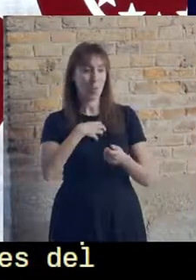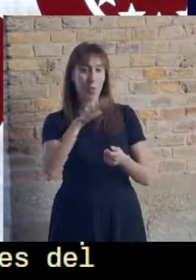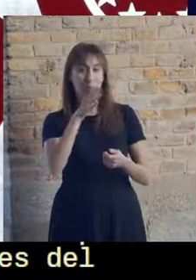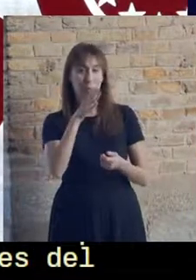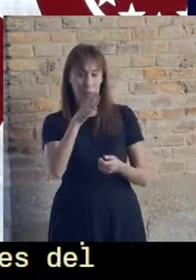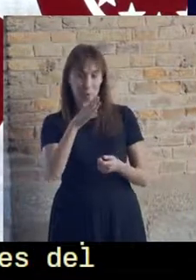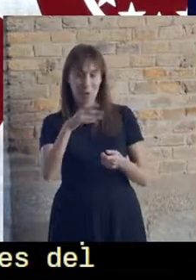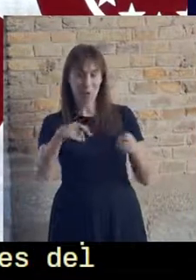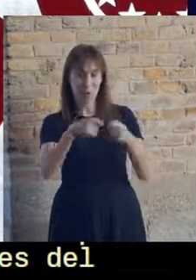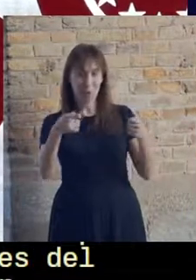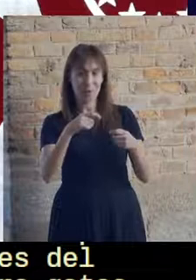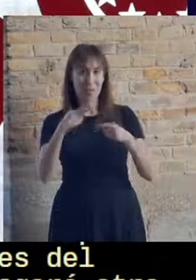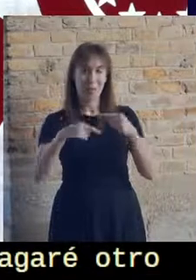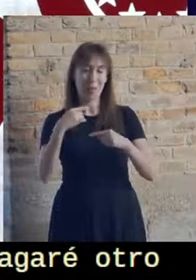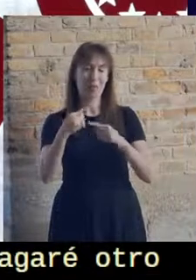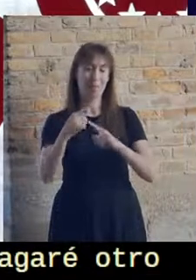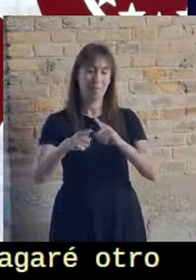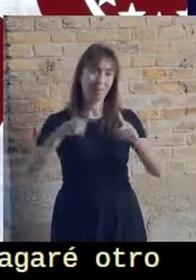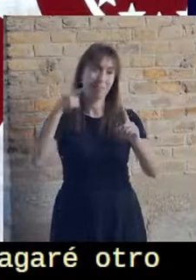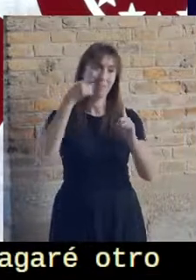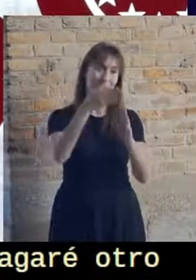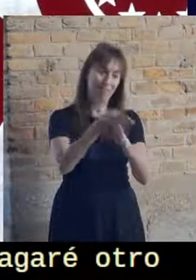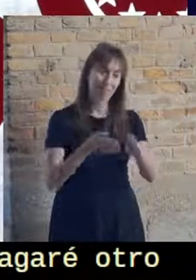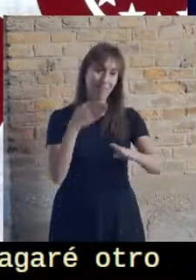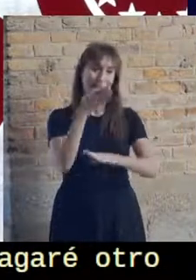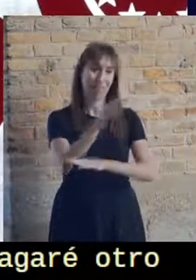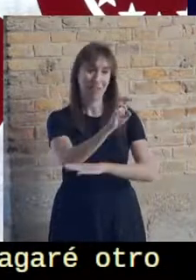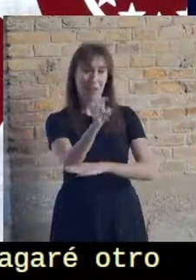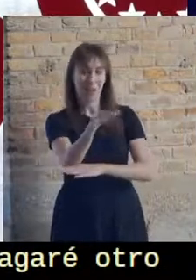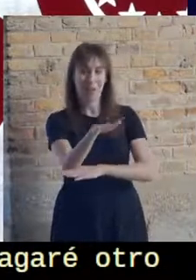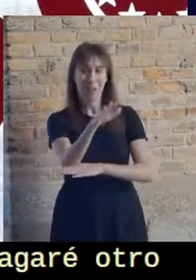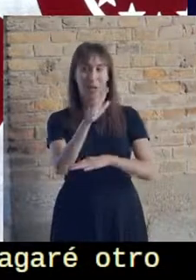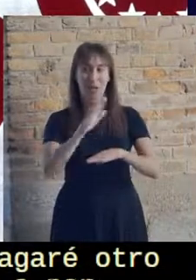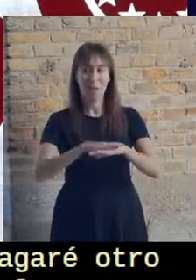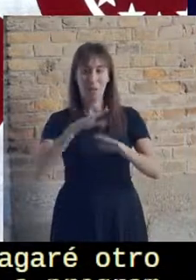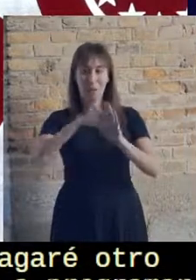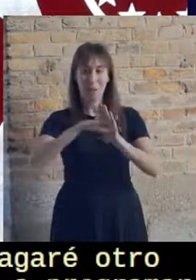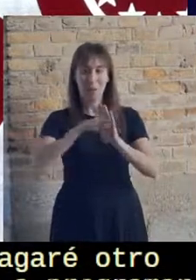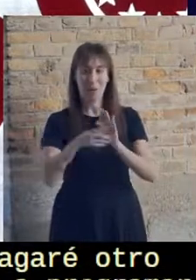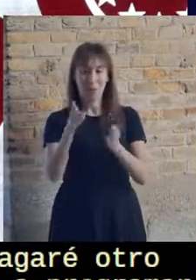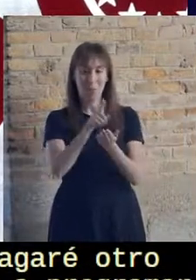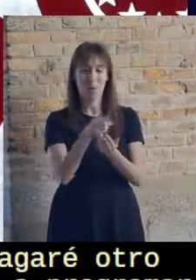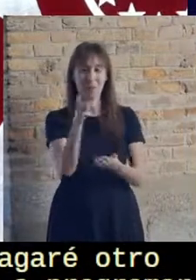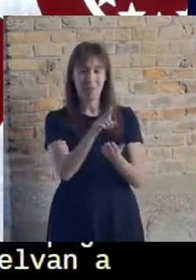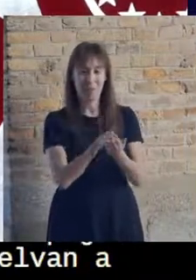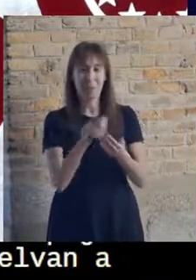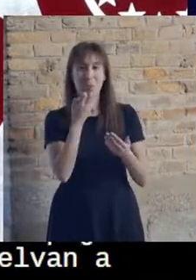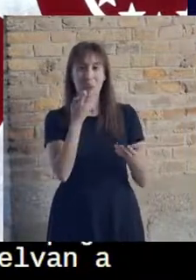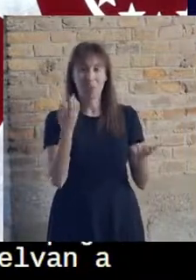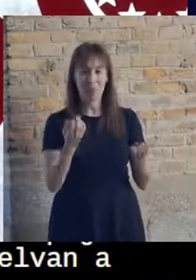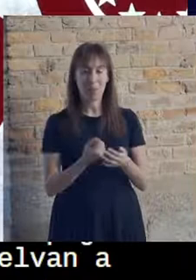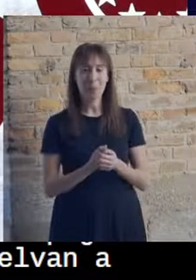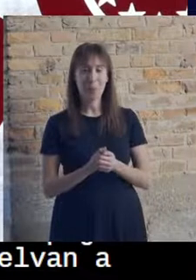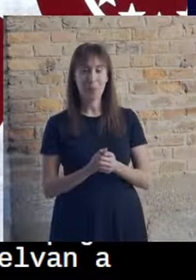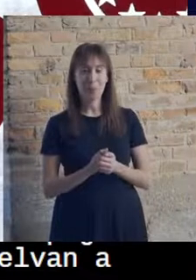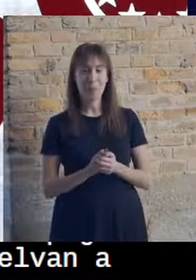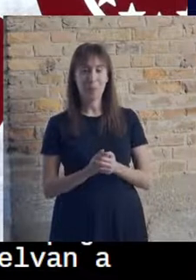luego tócate págate otro viaje a donde d te tengas que ir para que te lo vuelvan a programar por